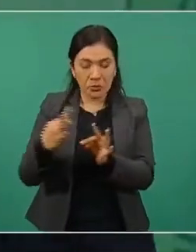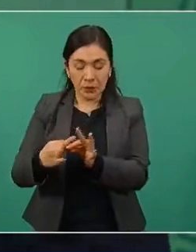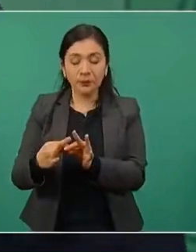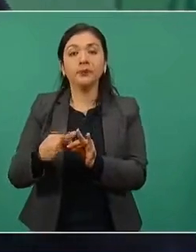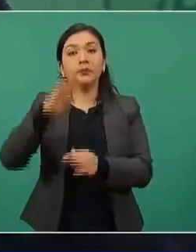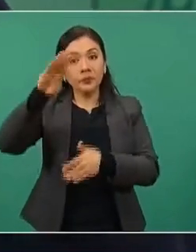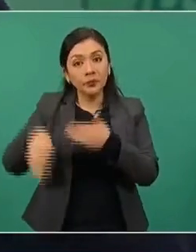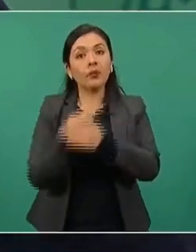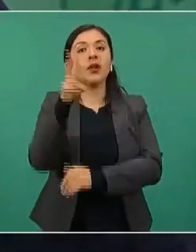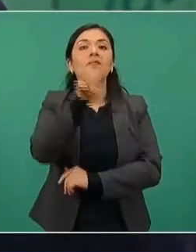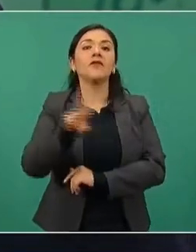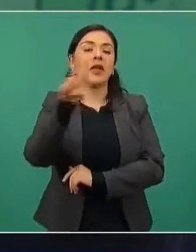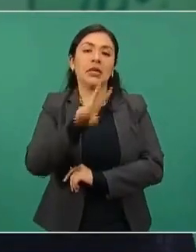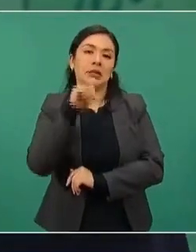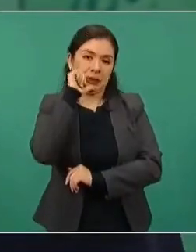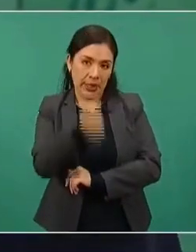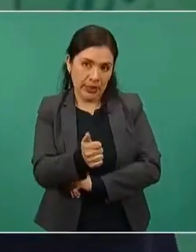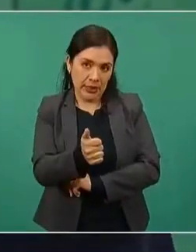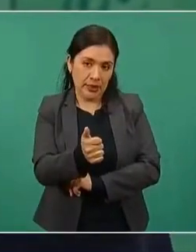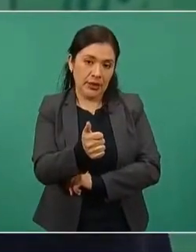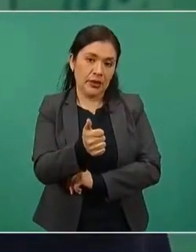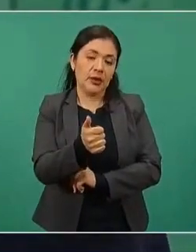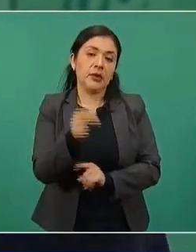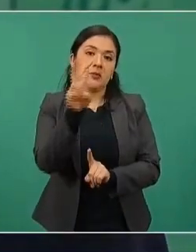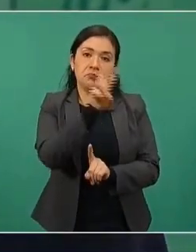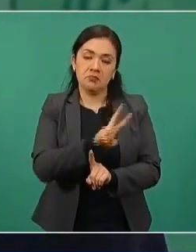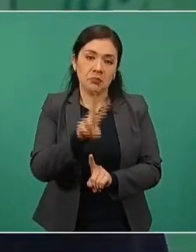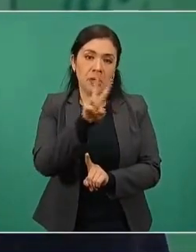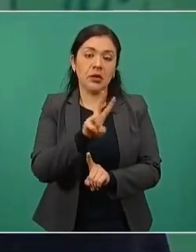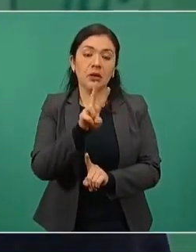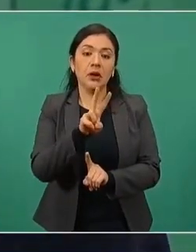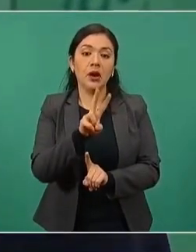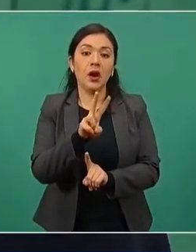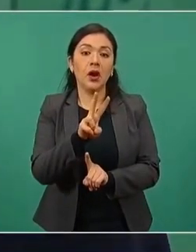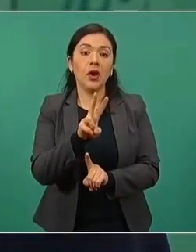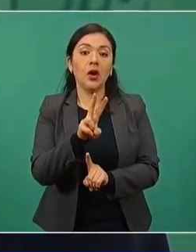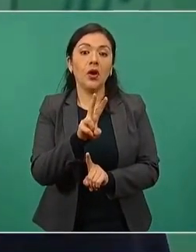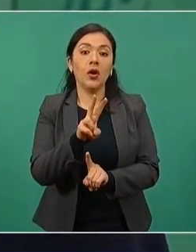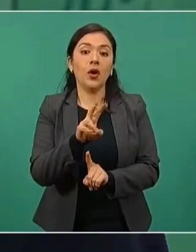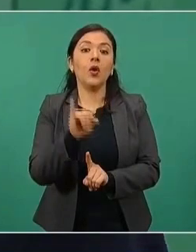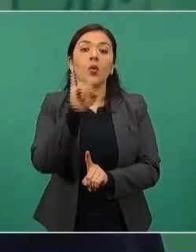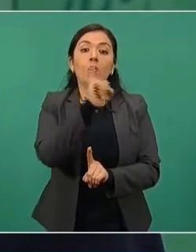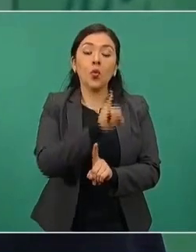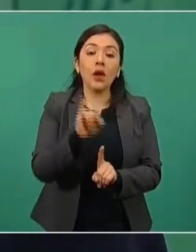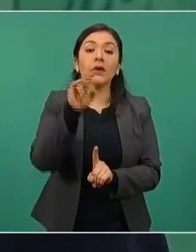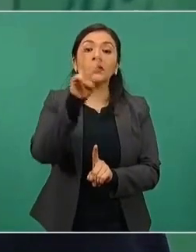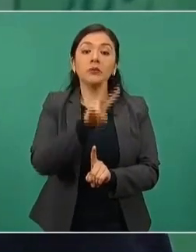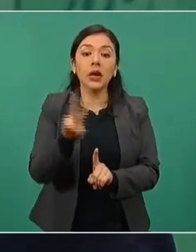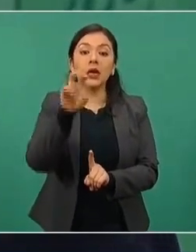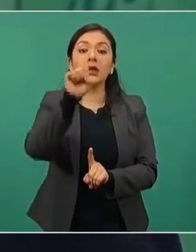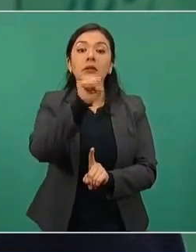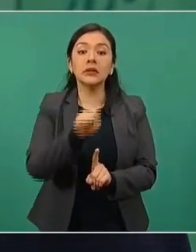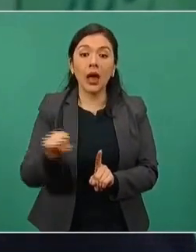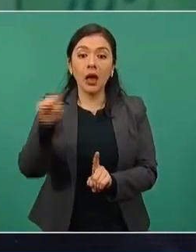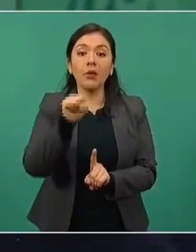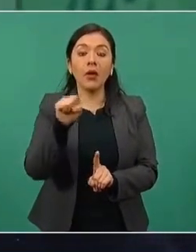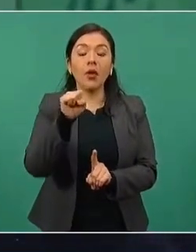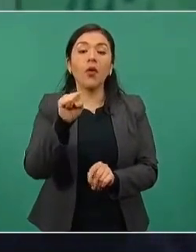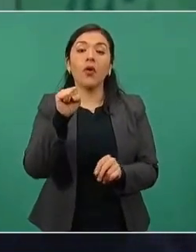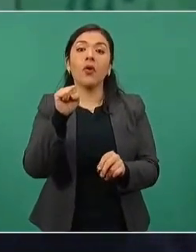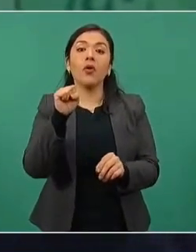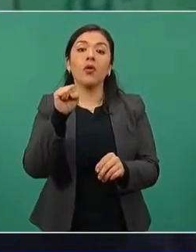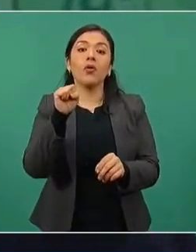ya no estamos el resto del día, jueves, viernes, sábado, y